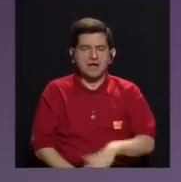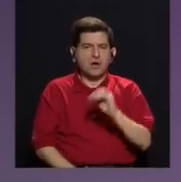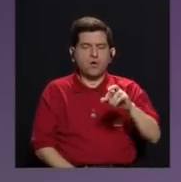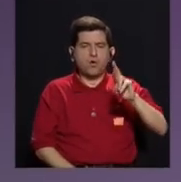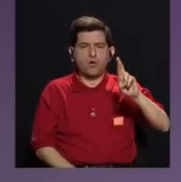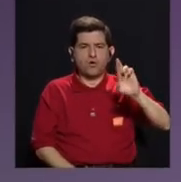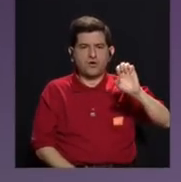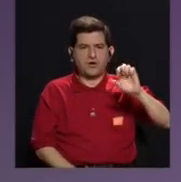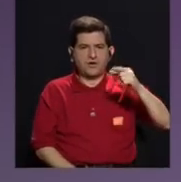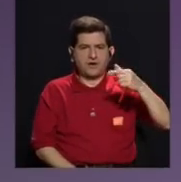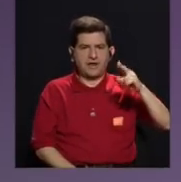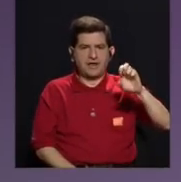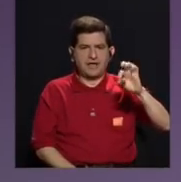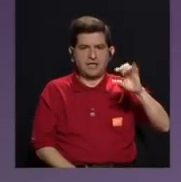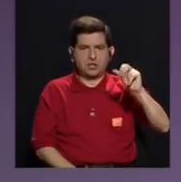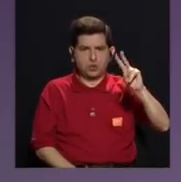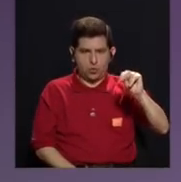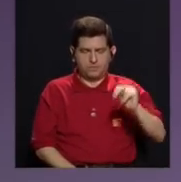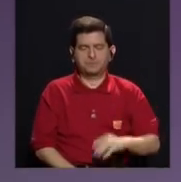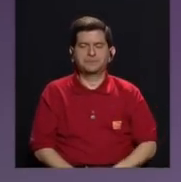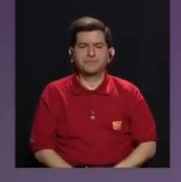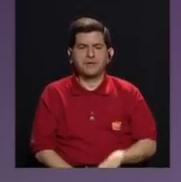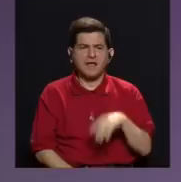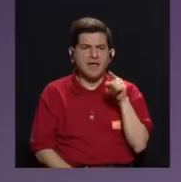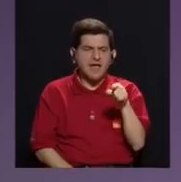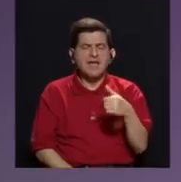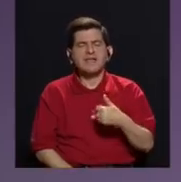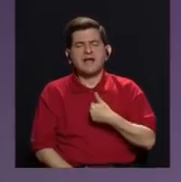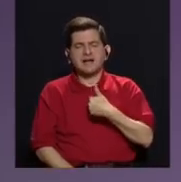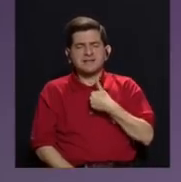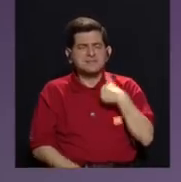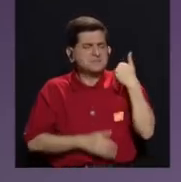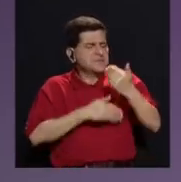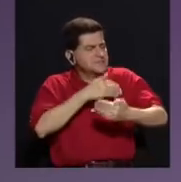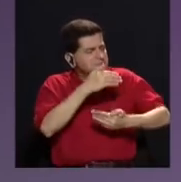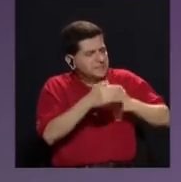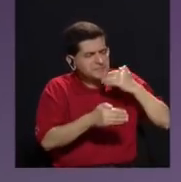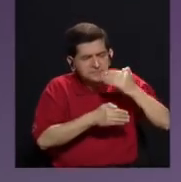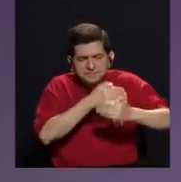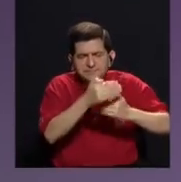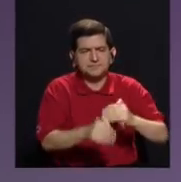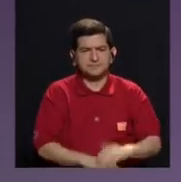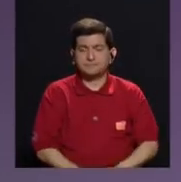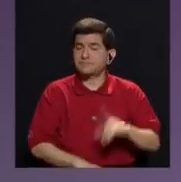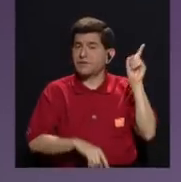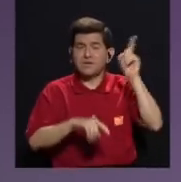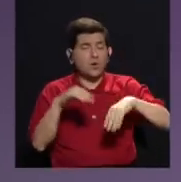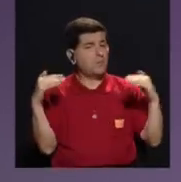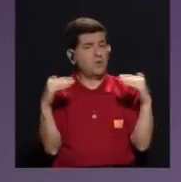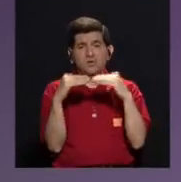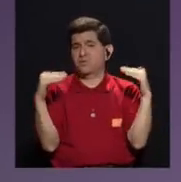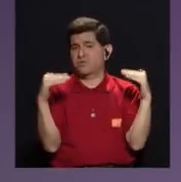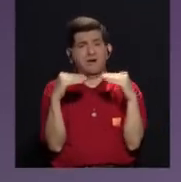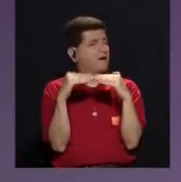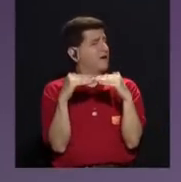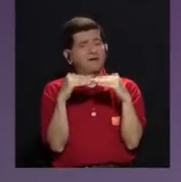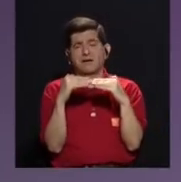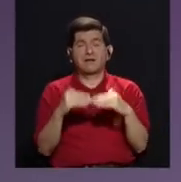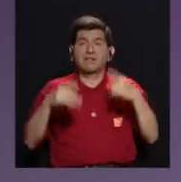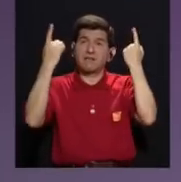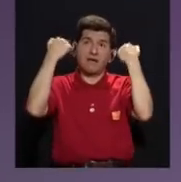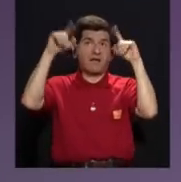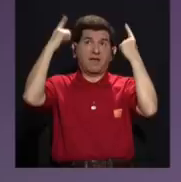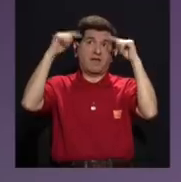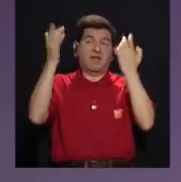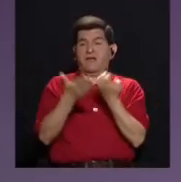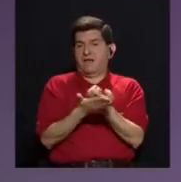así que todavía la bomba está auto gestándose y no no no podemos equiparar la en términos del éxito